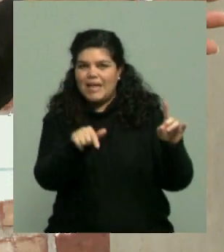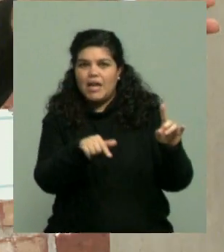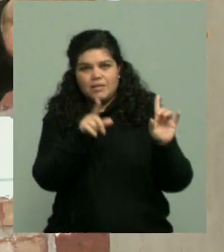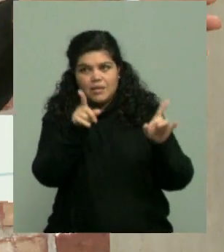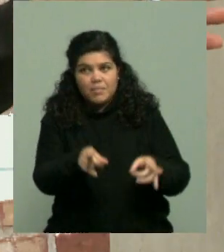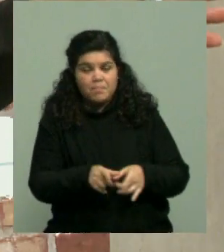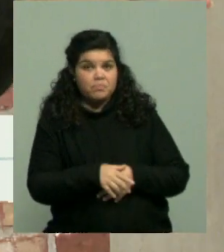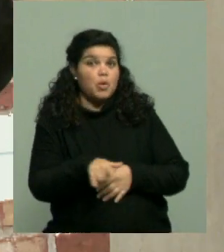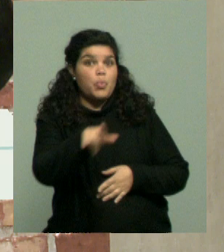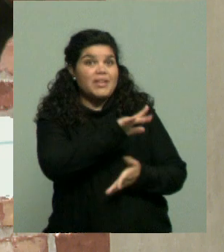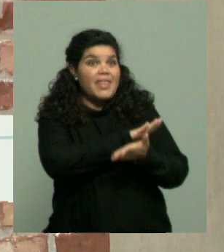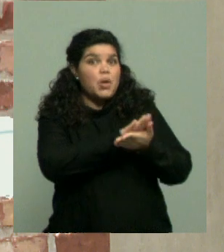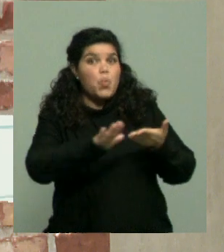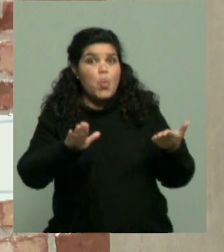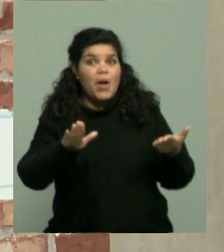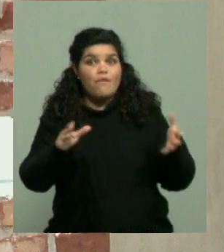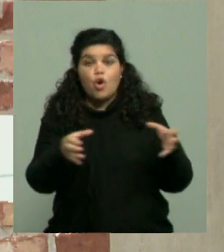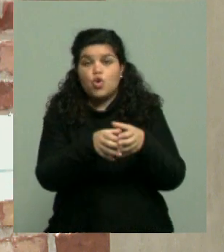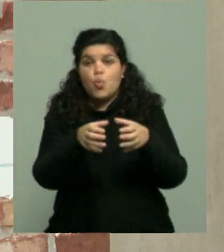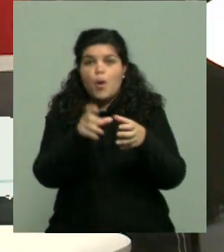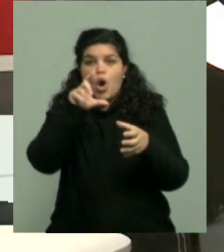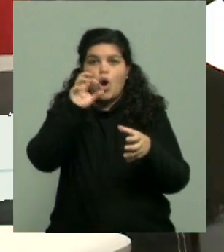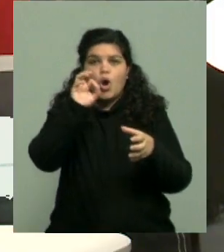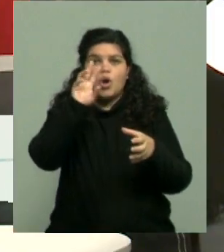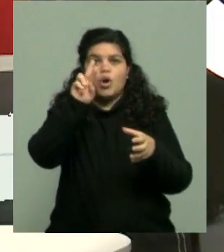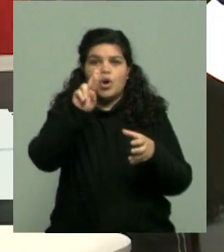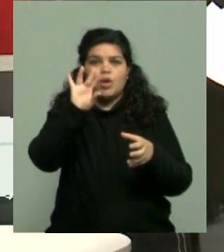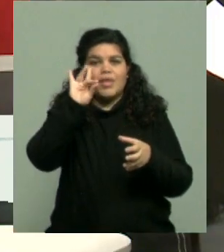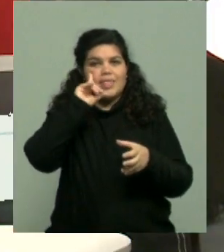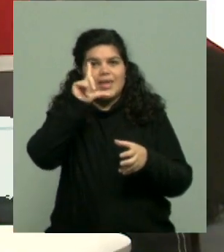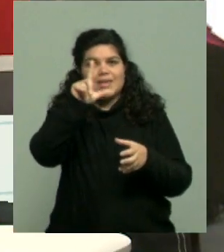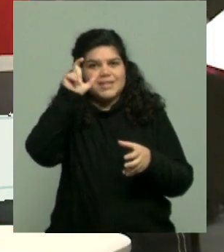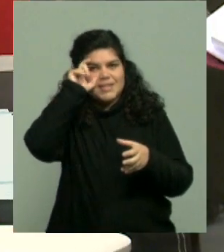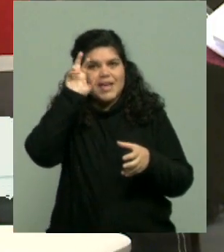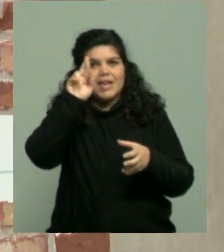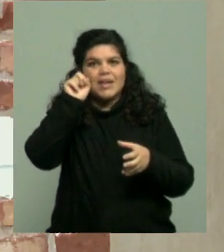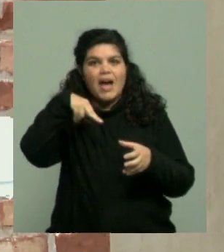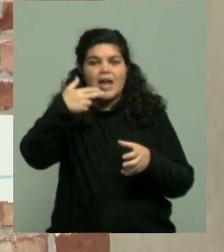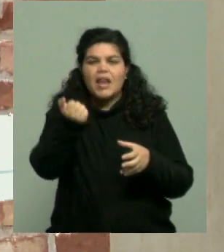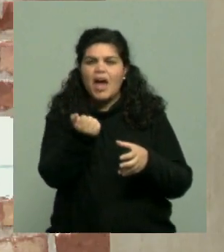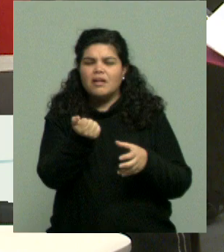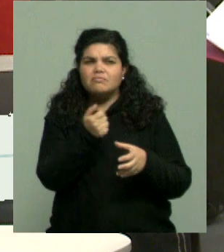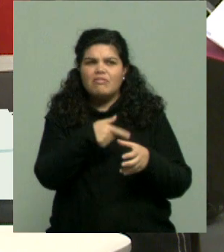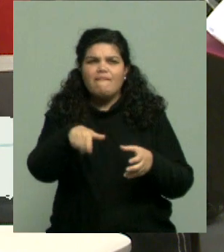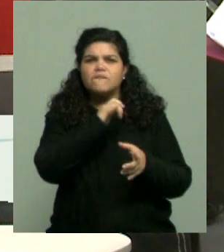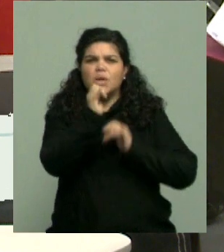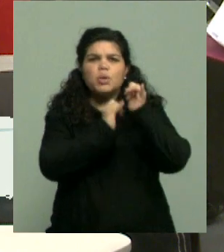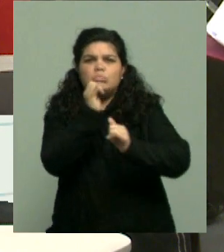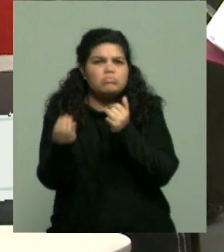año pasado de Cordillerana, ¿qué es lo que hacen específicamente? ¿Cuál es la fusión que hacen, que llevan adelante?